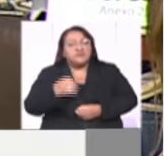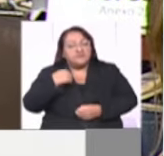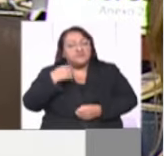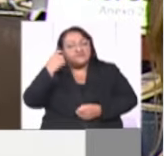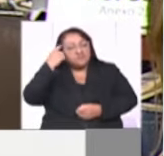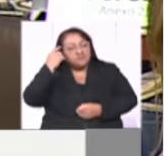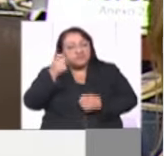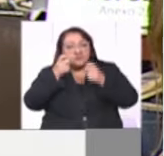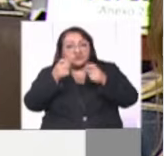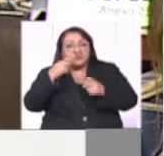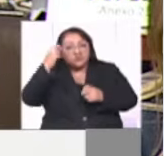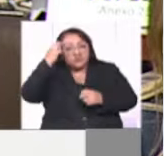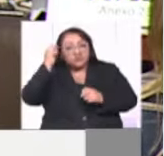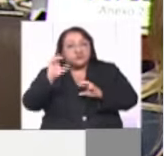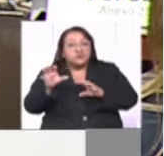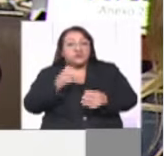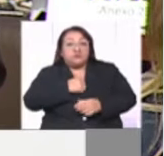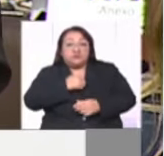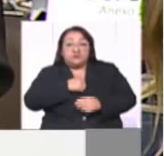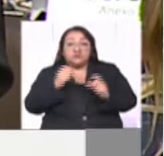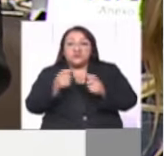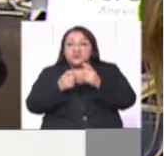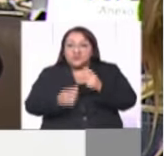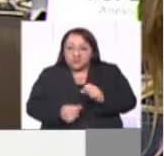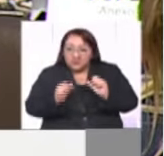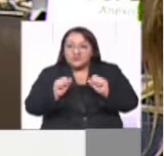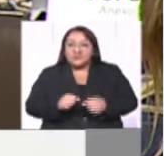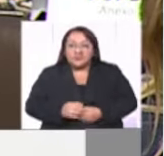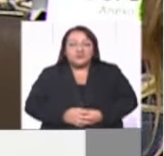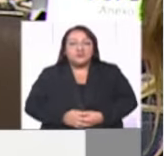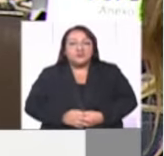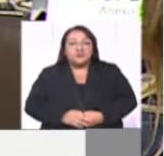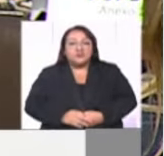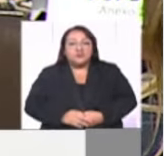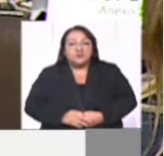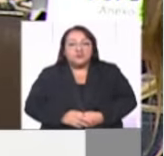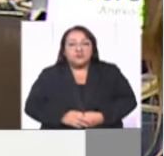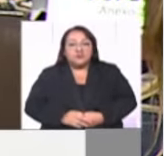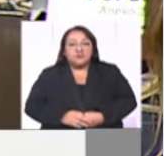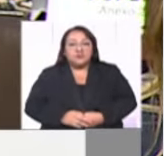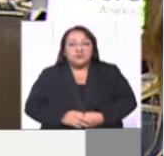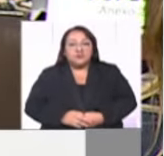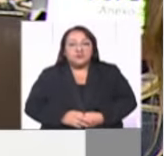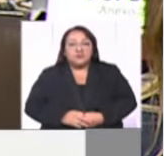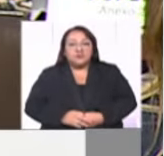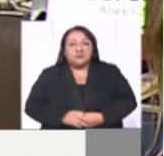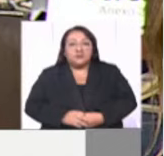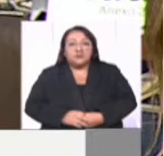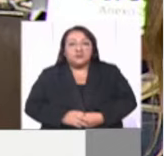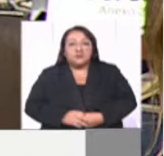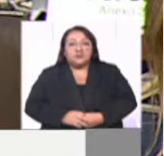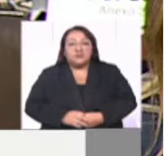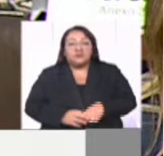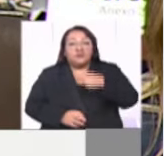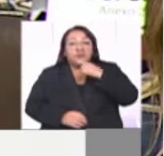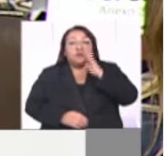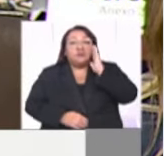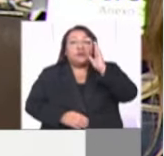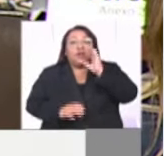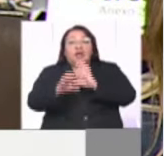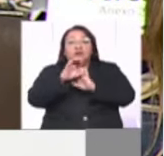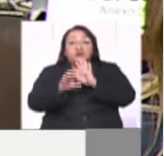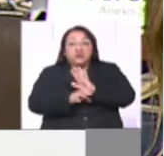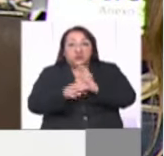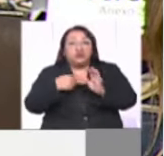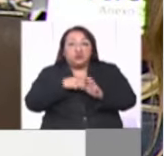control político lo hacemos nosotros como parlamentarios, como Congreso de la República, por mandato de la Constitución Política del